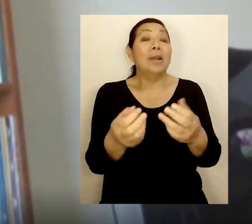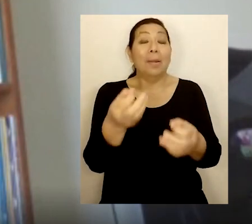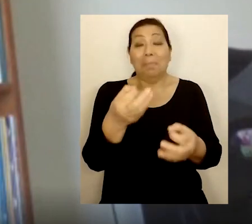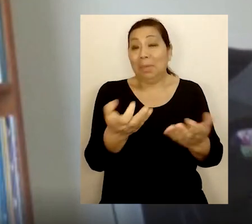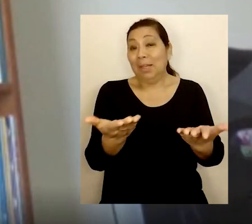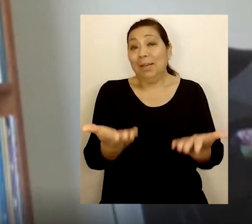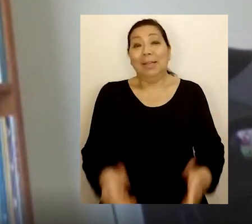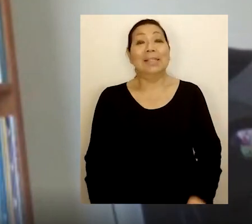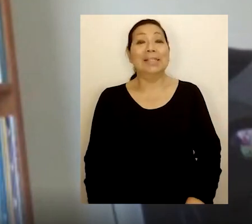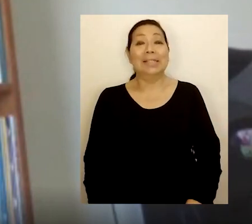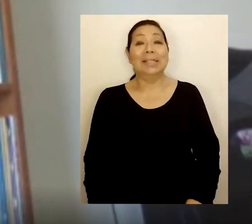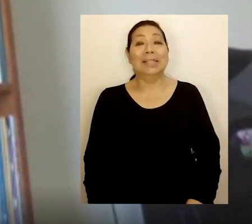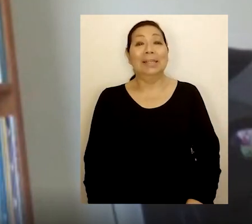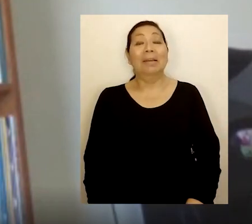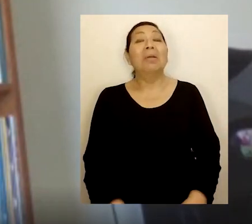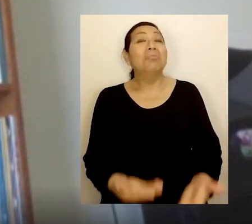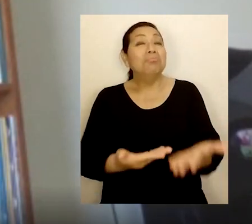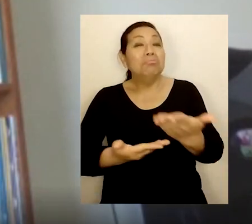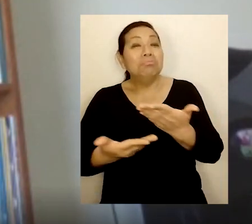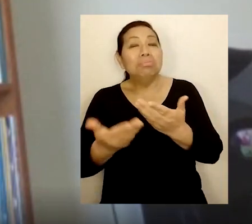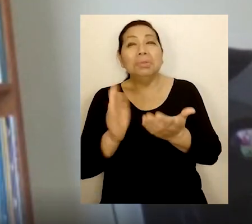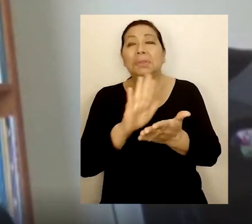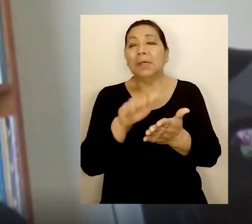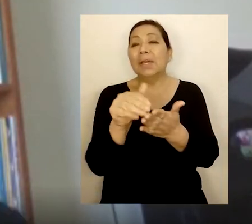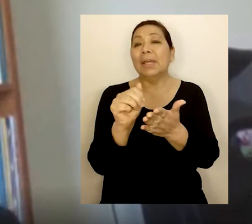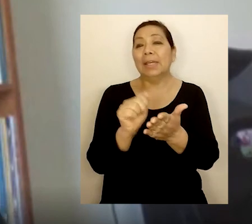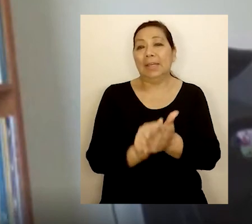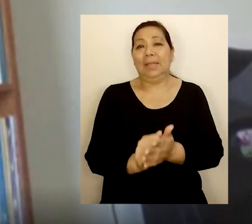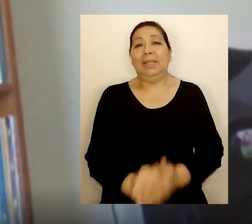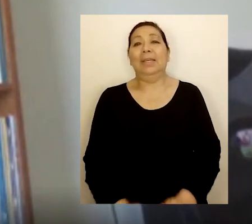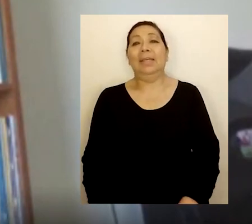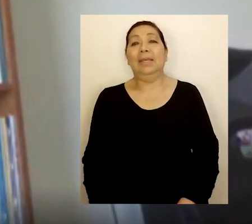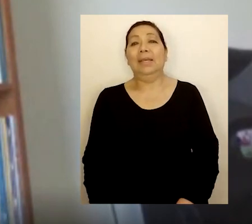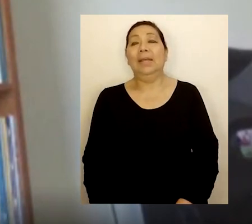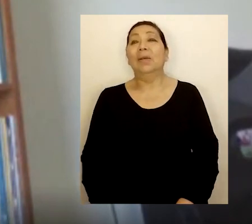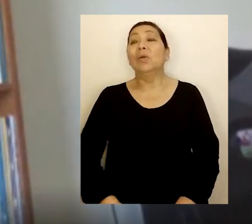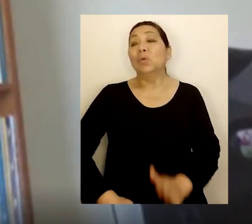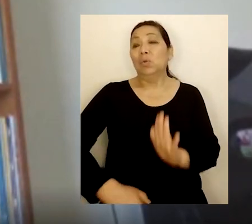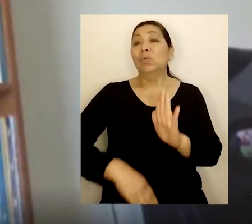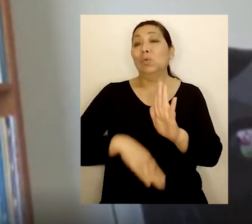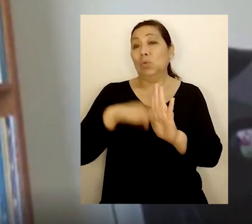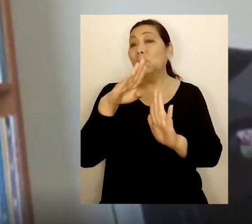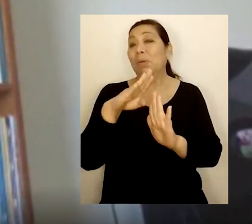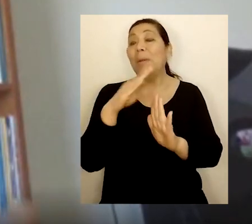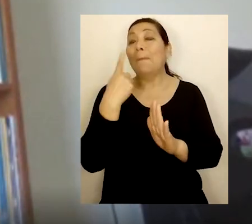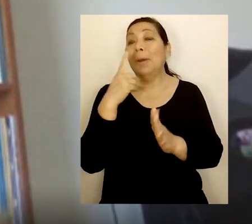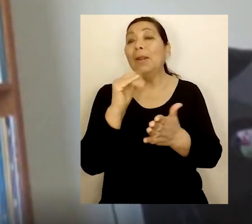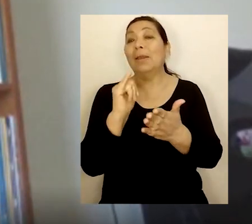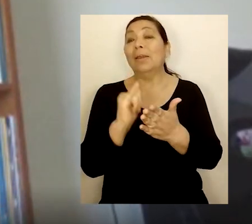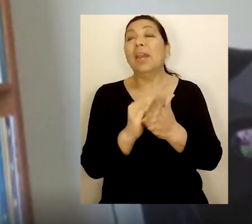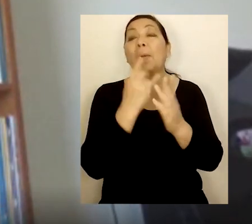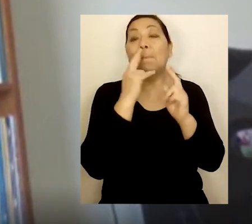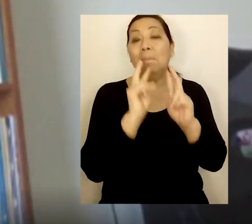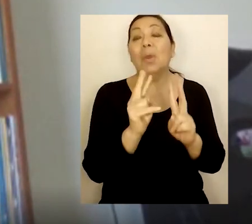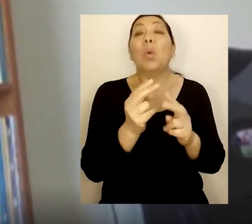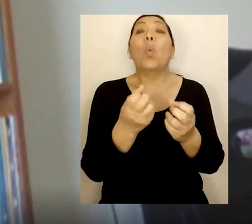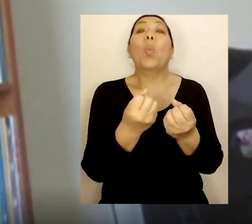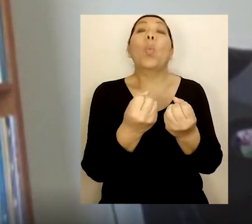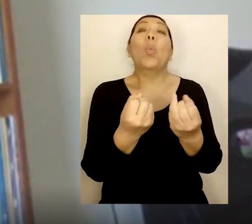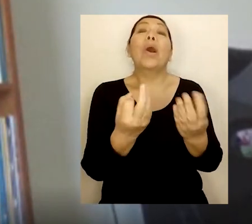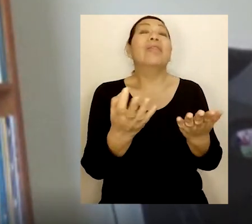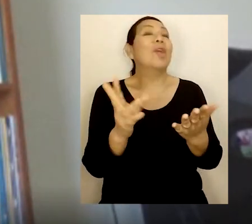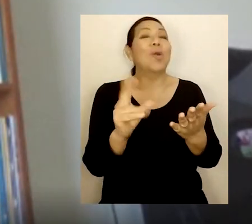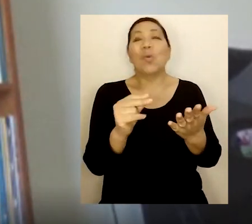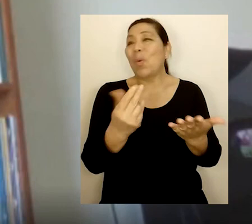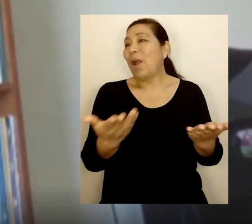pena? Básicamente giraba en torno de que en la Sala Superior, para determinar el quantum de la